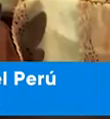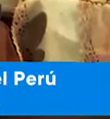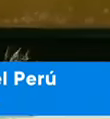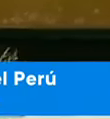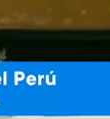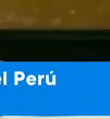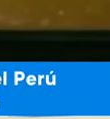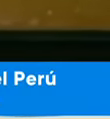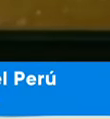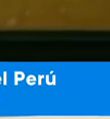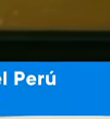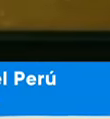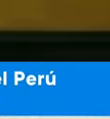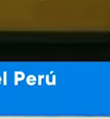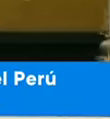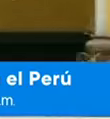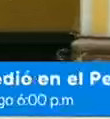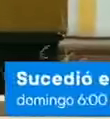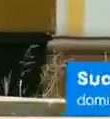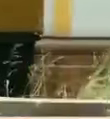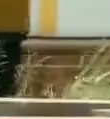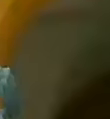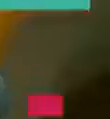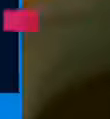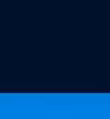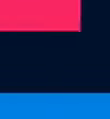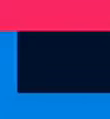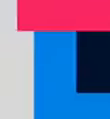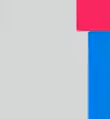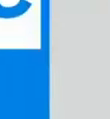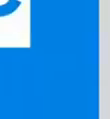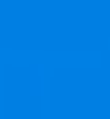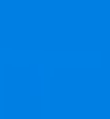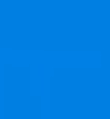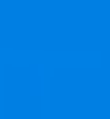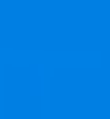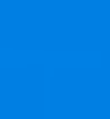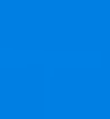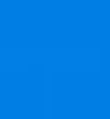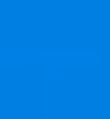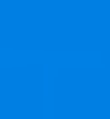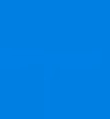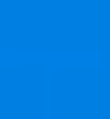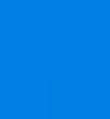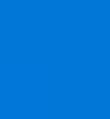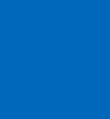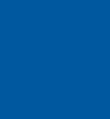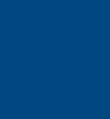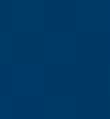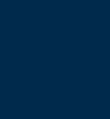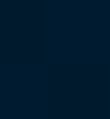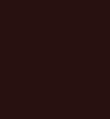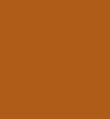poco. Este domingo a las 6 de la tarde por TV Perú. Primero mi salud.